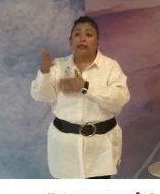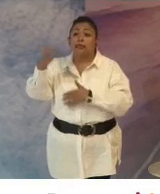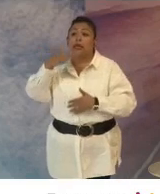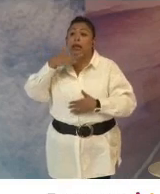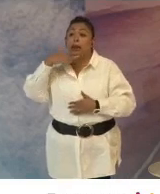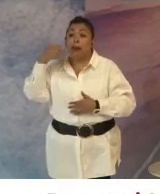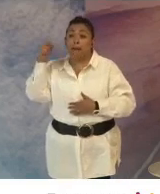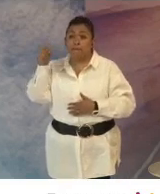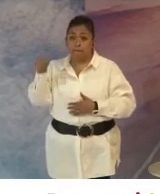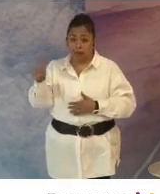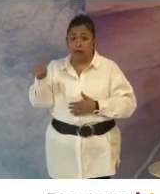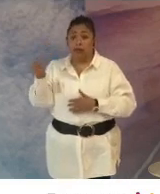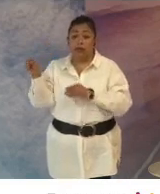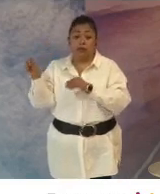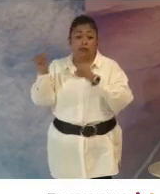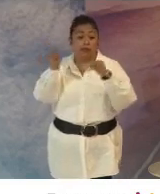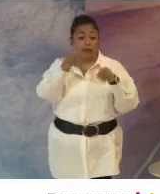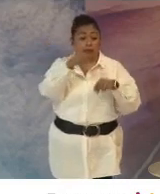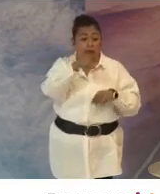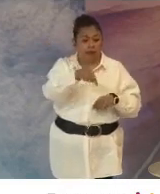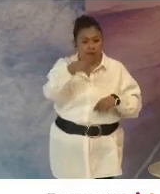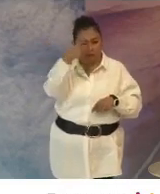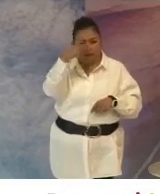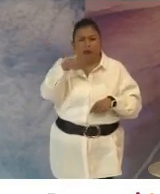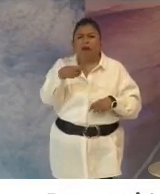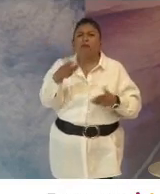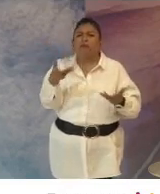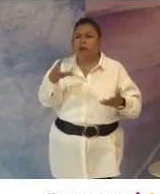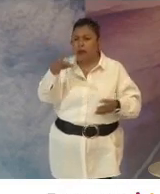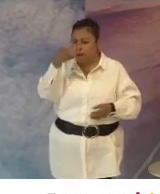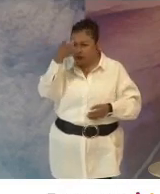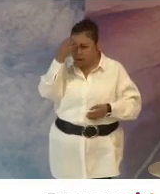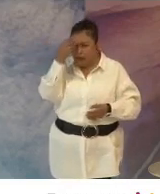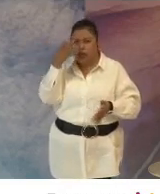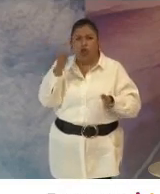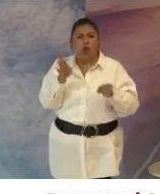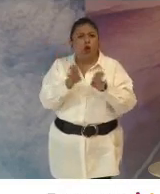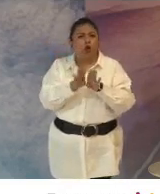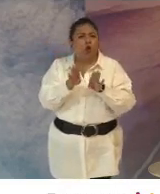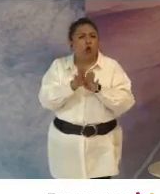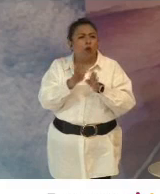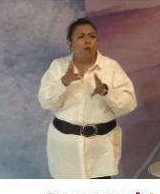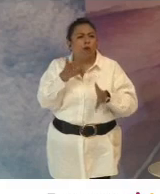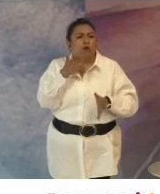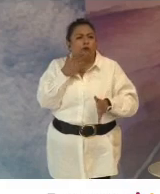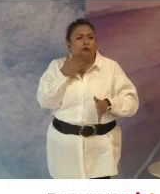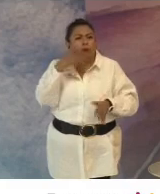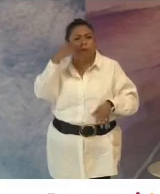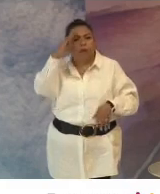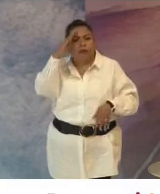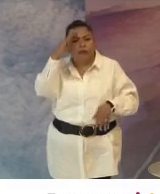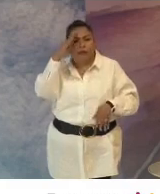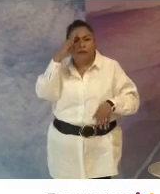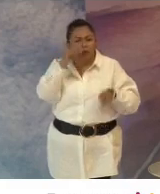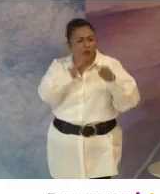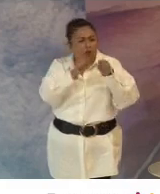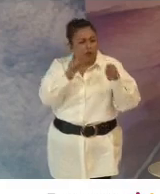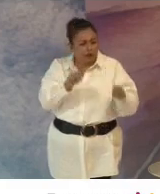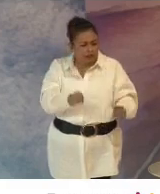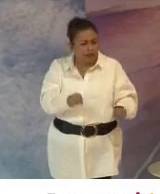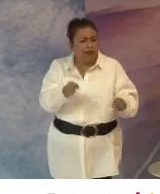Alemania. Y yo vine aquí para aprender cómo aplicar el pensamiento de